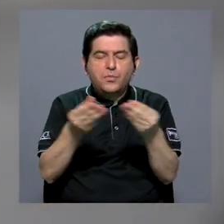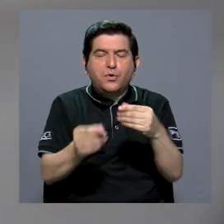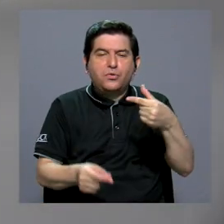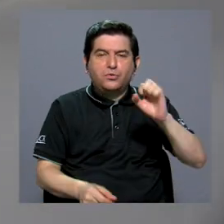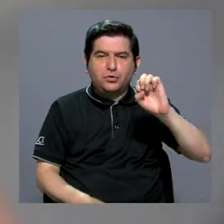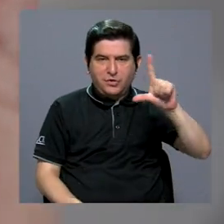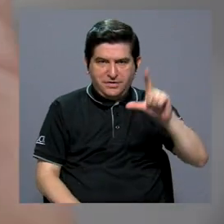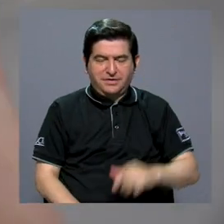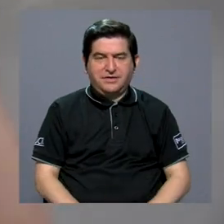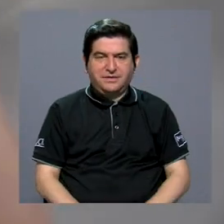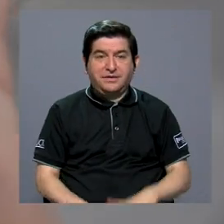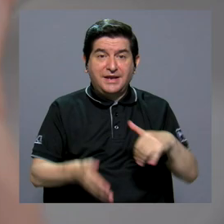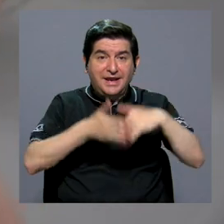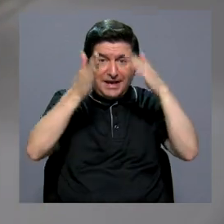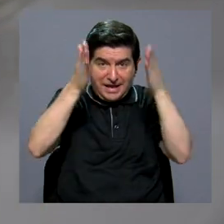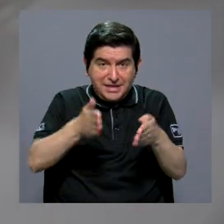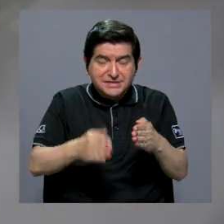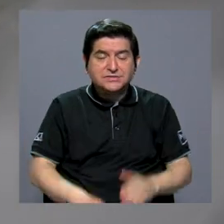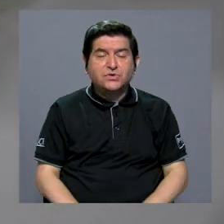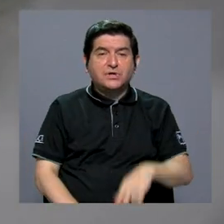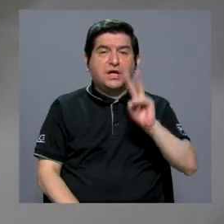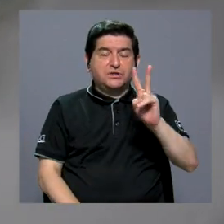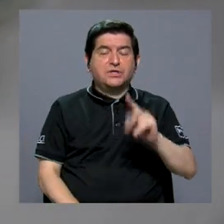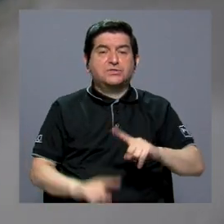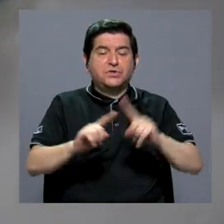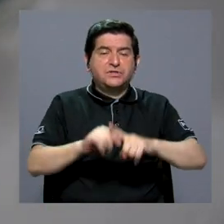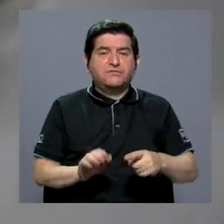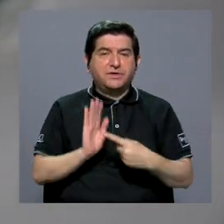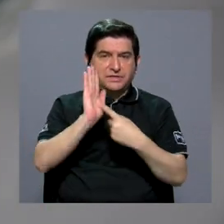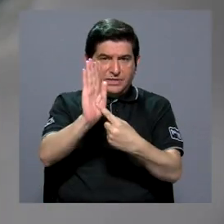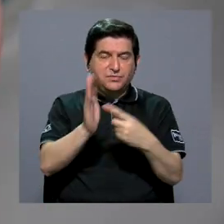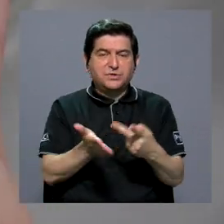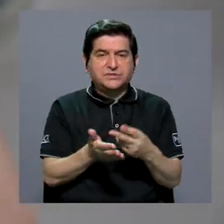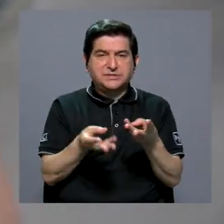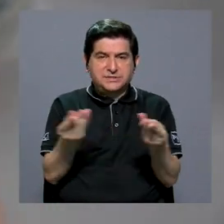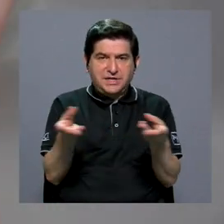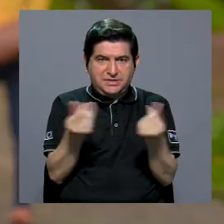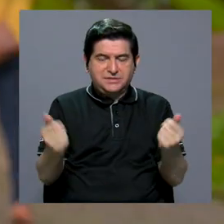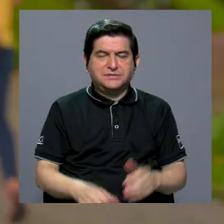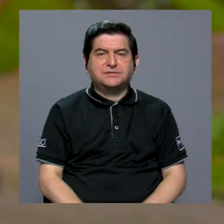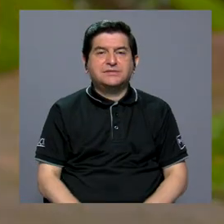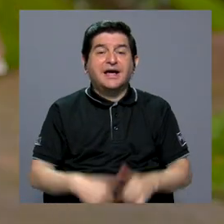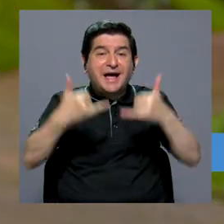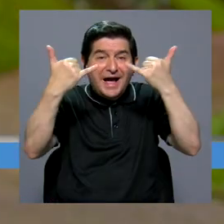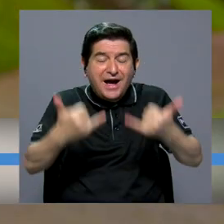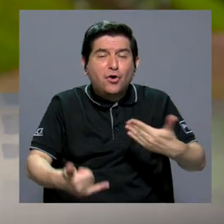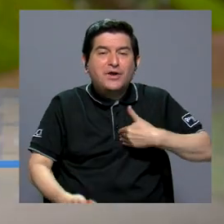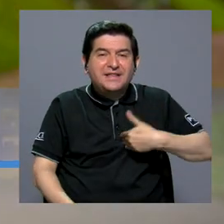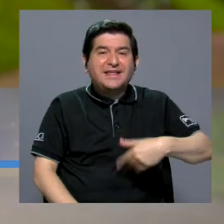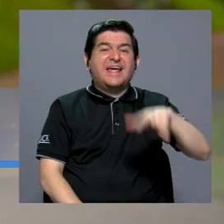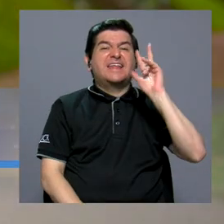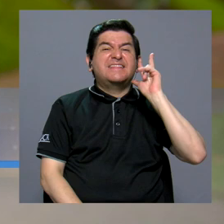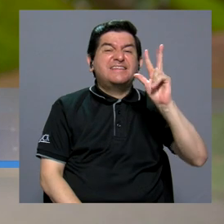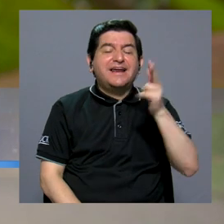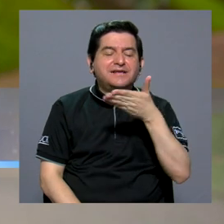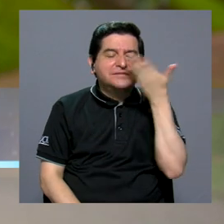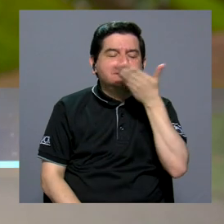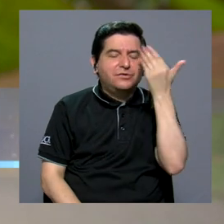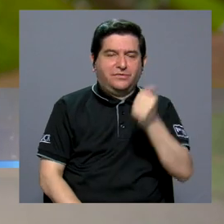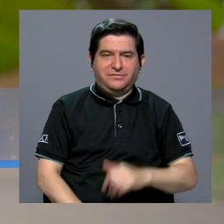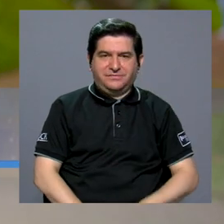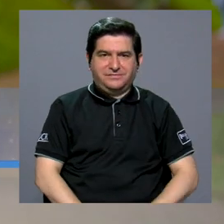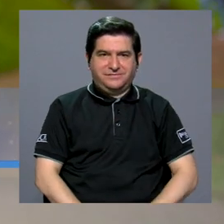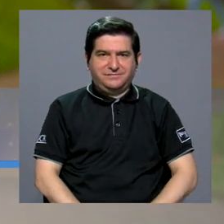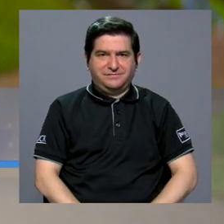gel. Además, los estudiantes crearon dos presentaciones para el producto. En este momento tenemos tres